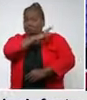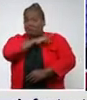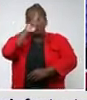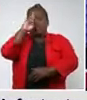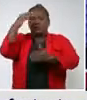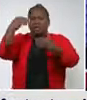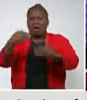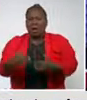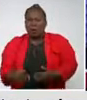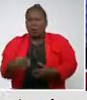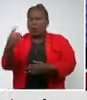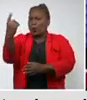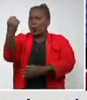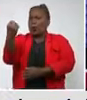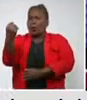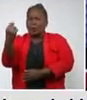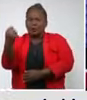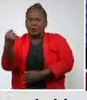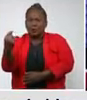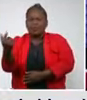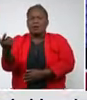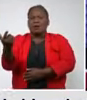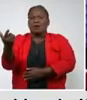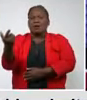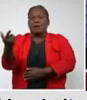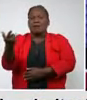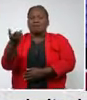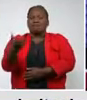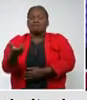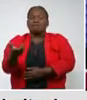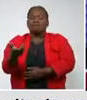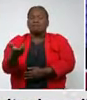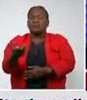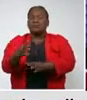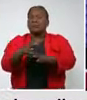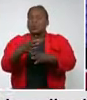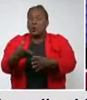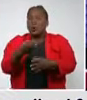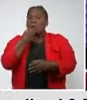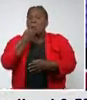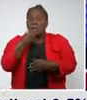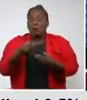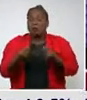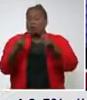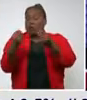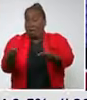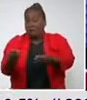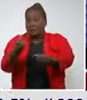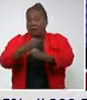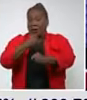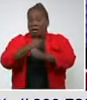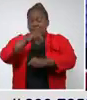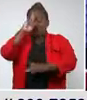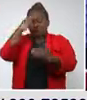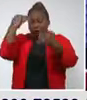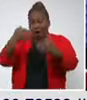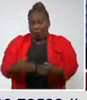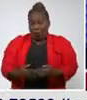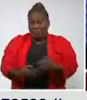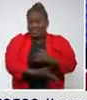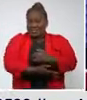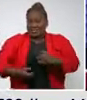la economía, el reconocimiento que le podamos hacer a los trabajadores de la salud que